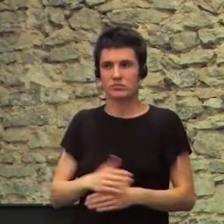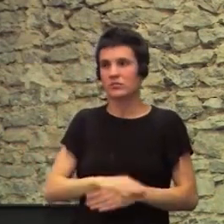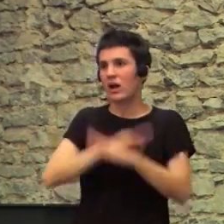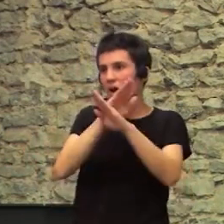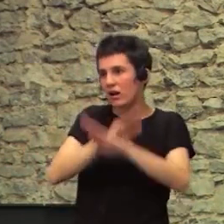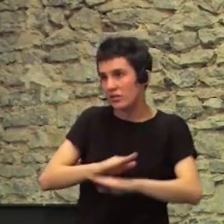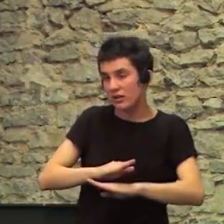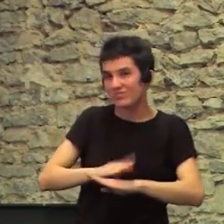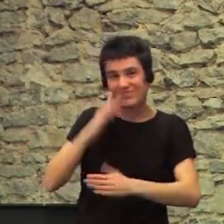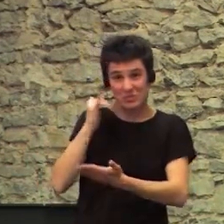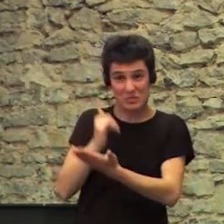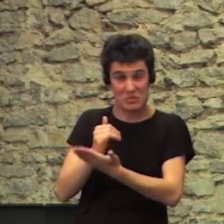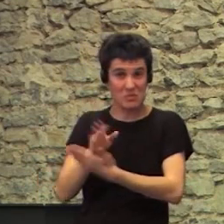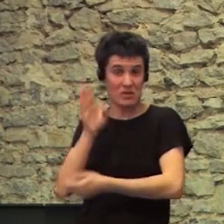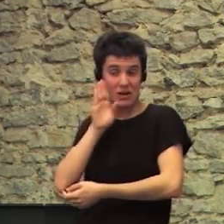una de las pruebas